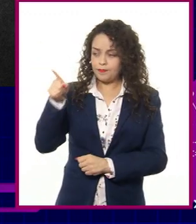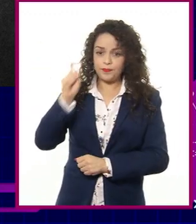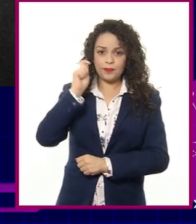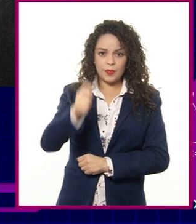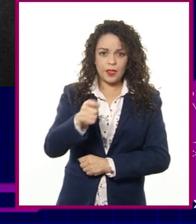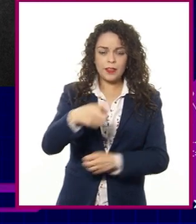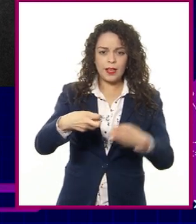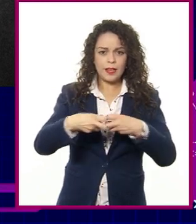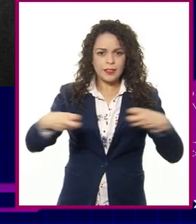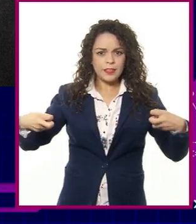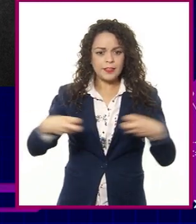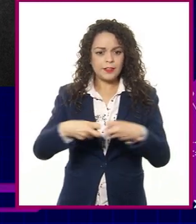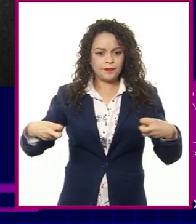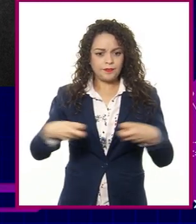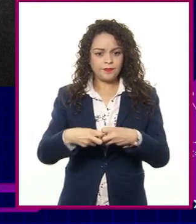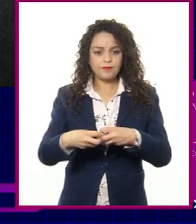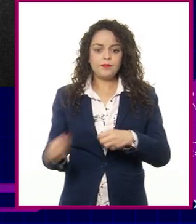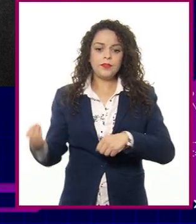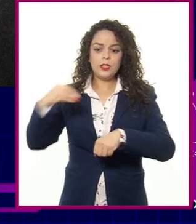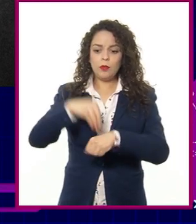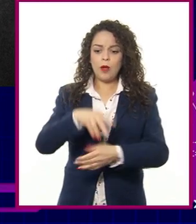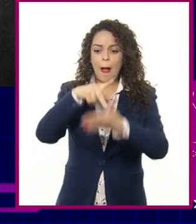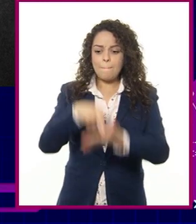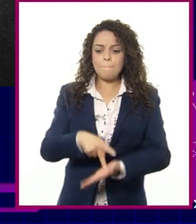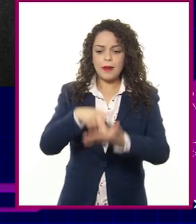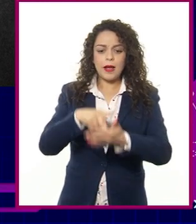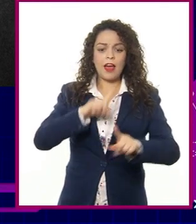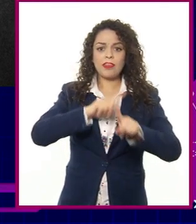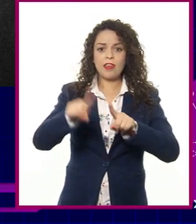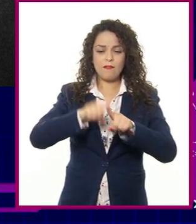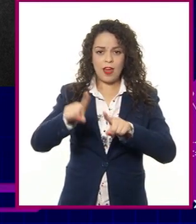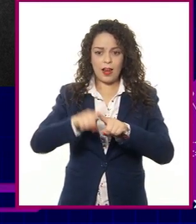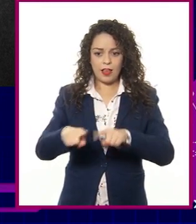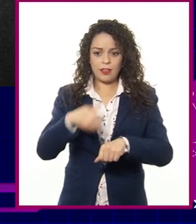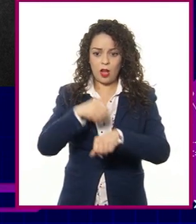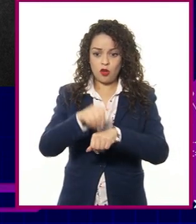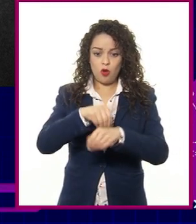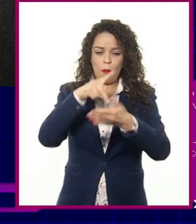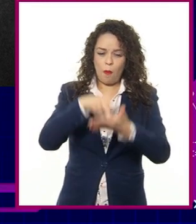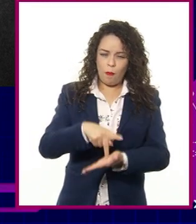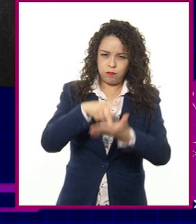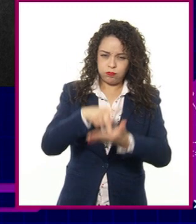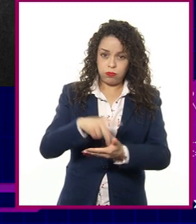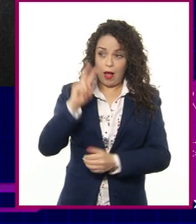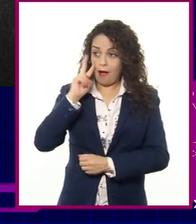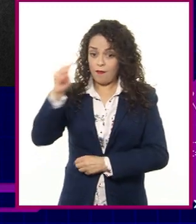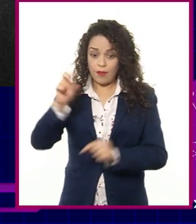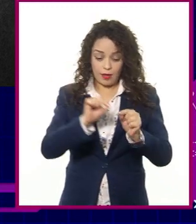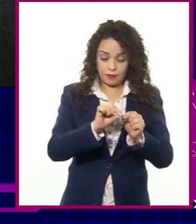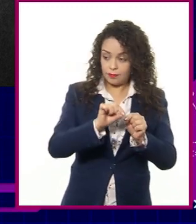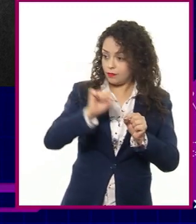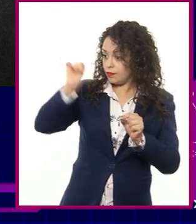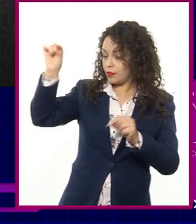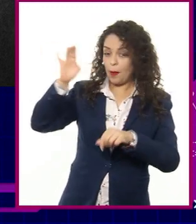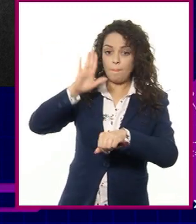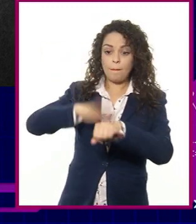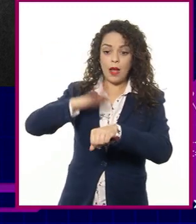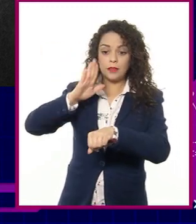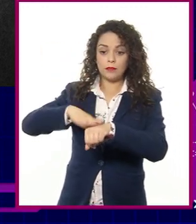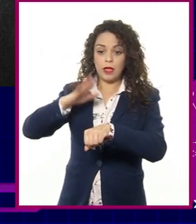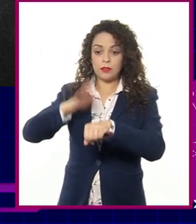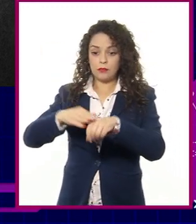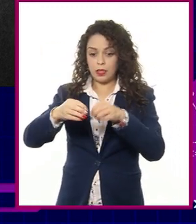largo se le colocaron pesas de diferentes kilogramos. La gráfica muestra el aumento en la longitud del resorte en función